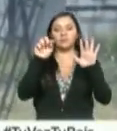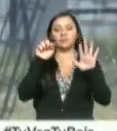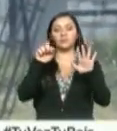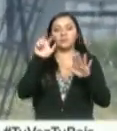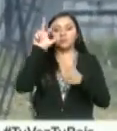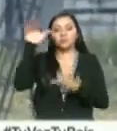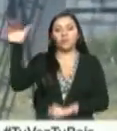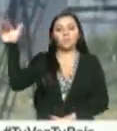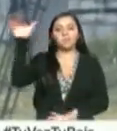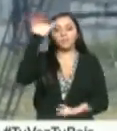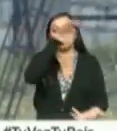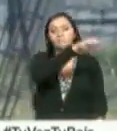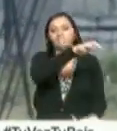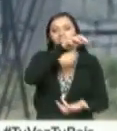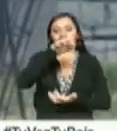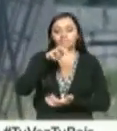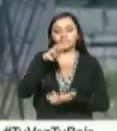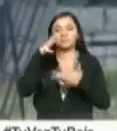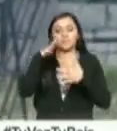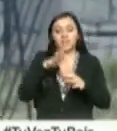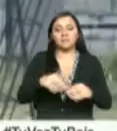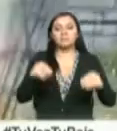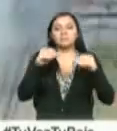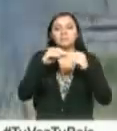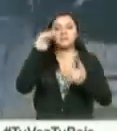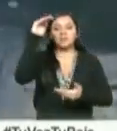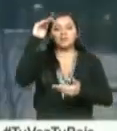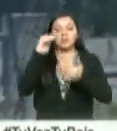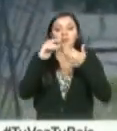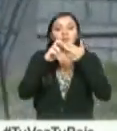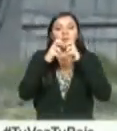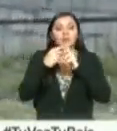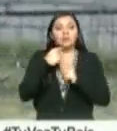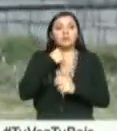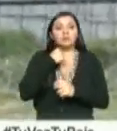de material pirotécnico ilegal y con una reducción de víctimas de